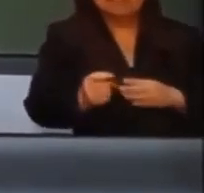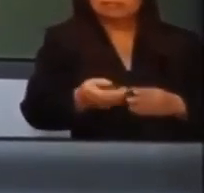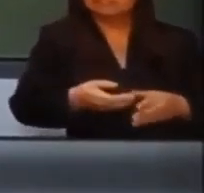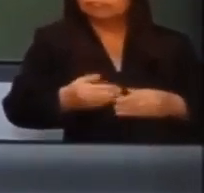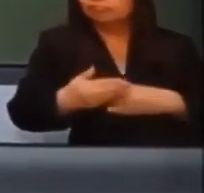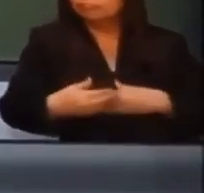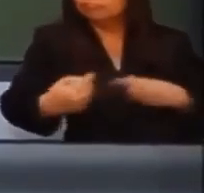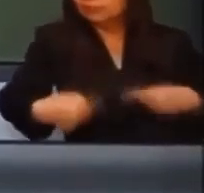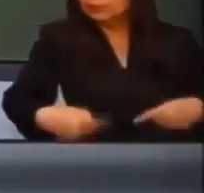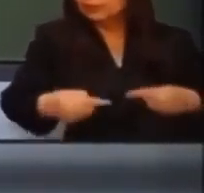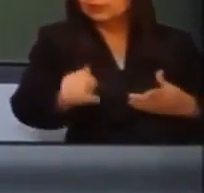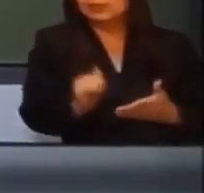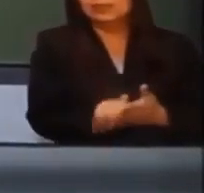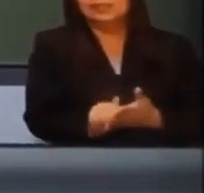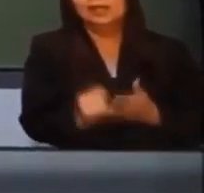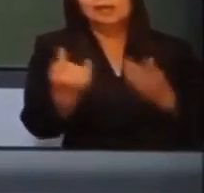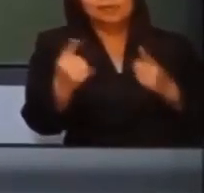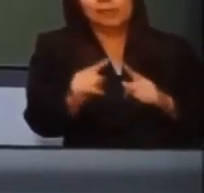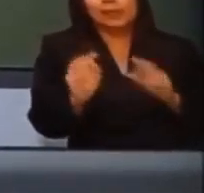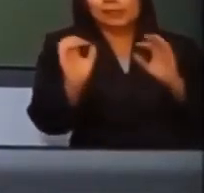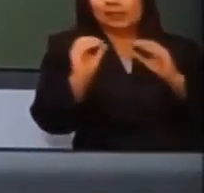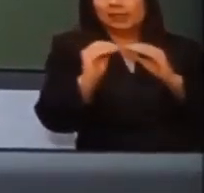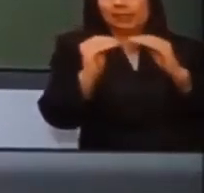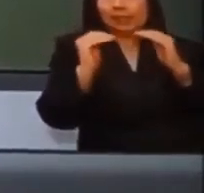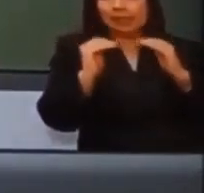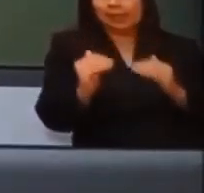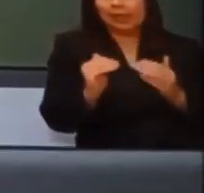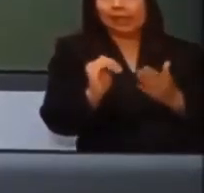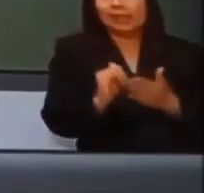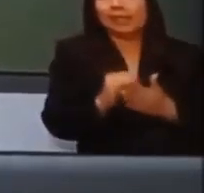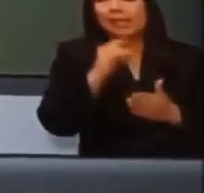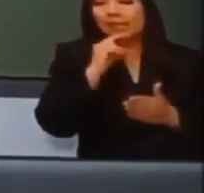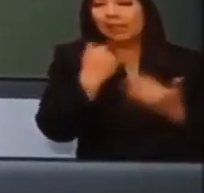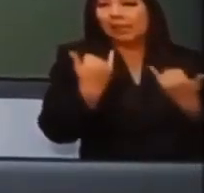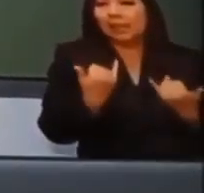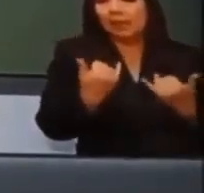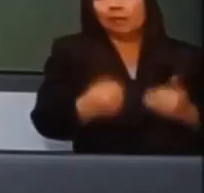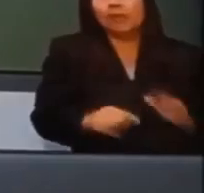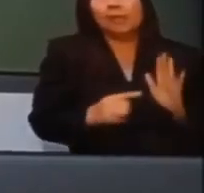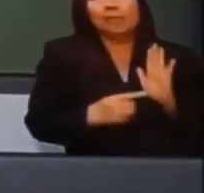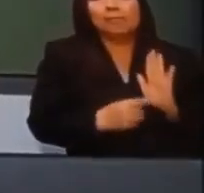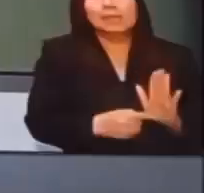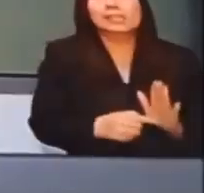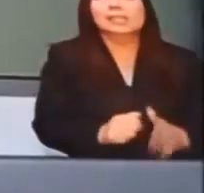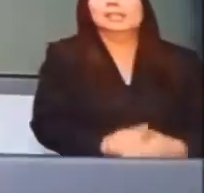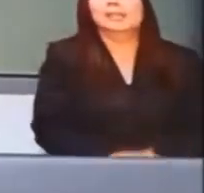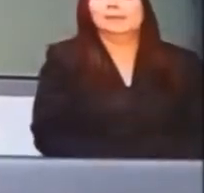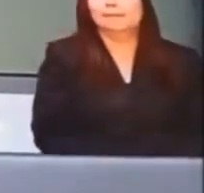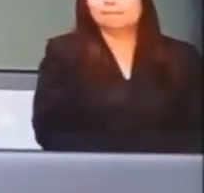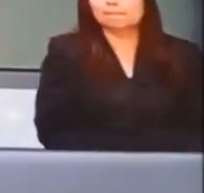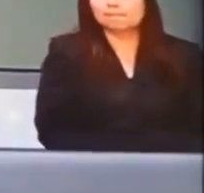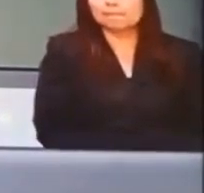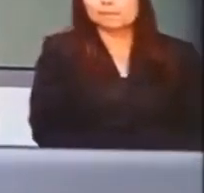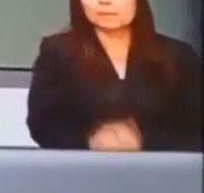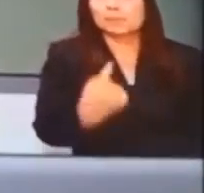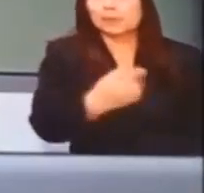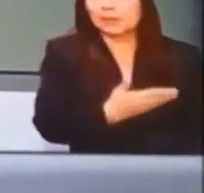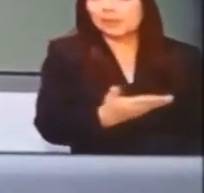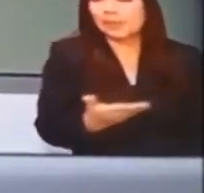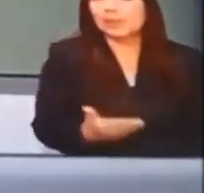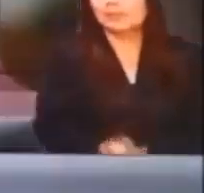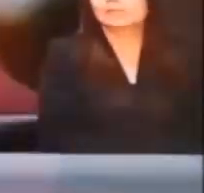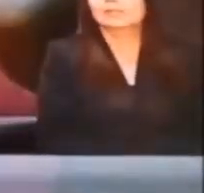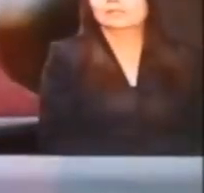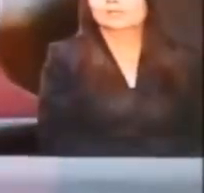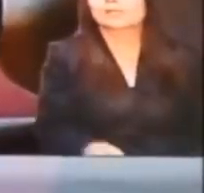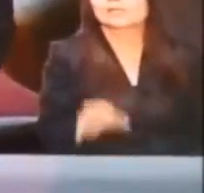y un amplio debate se llegó a un texto sustitutorio que es el que estamos hoy día presentando, señor presidente. Por ello, señor